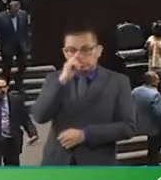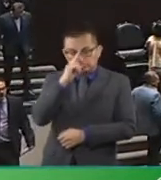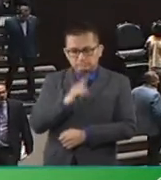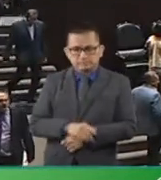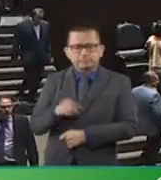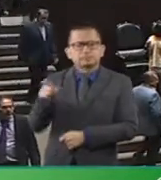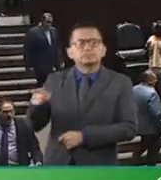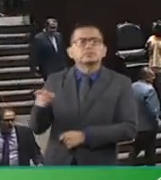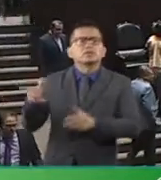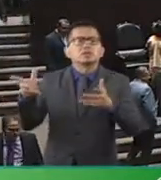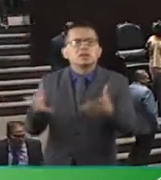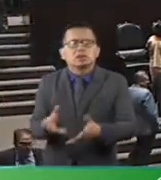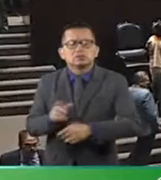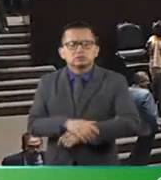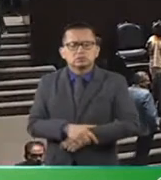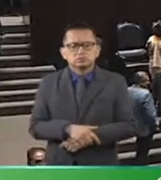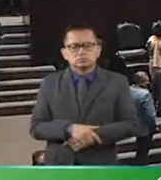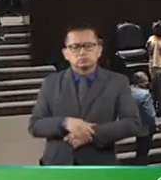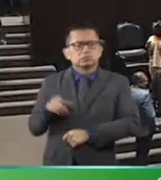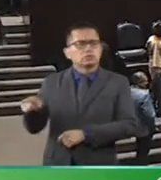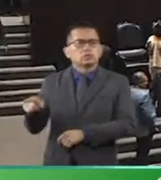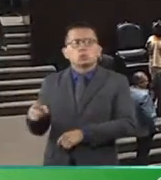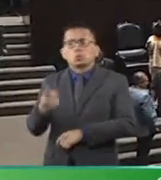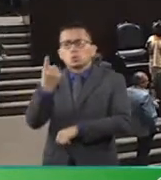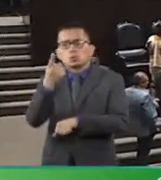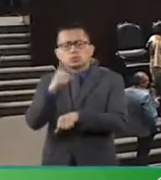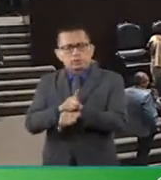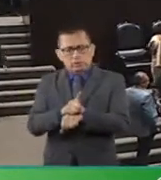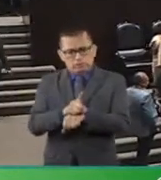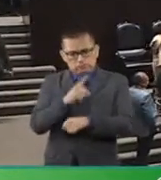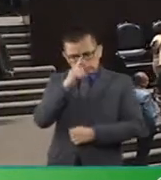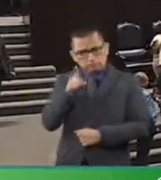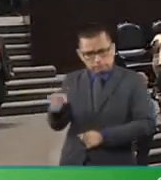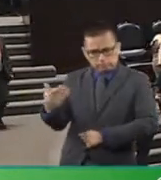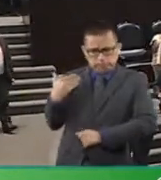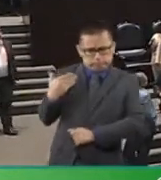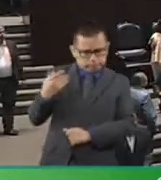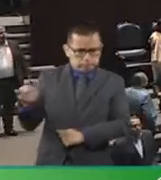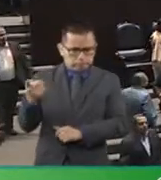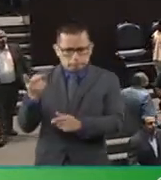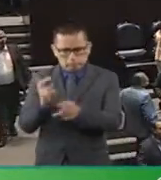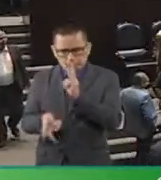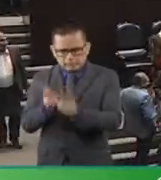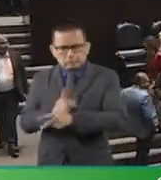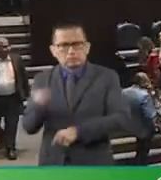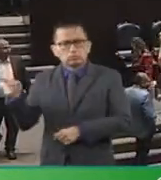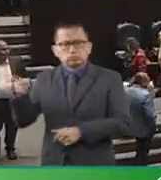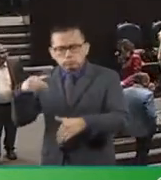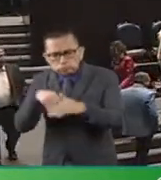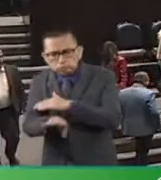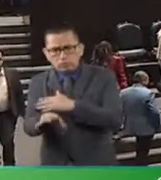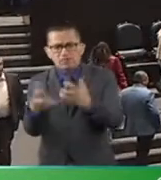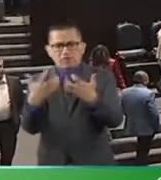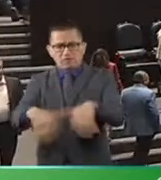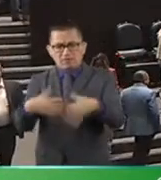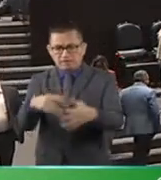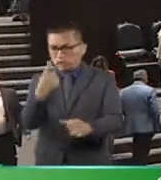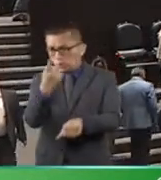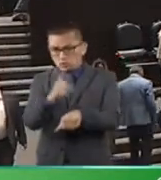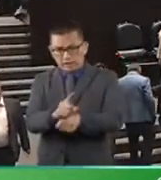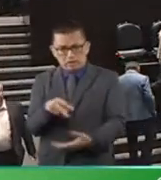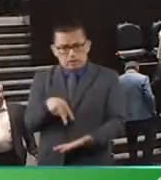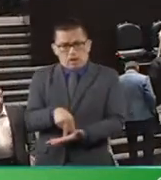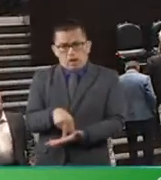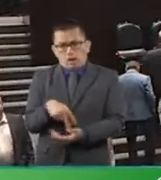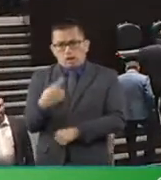lo que hizo fue irse un día, y nos lo acaba de contar, irse un día a su fábrica y se pasó las 8 horas de la